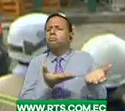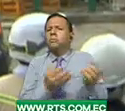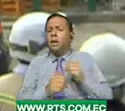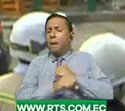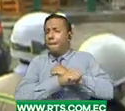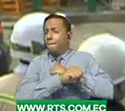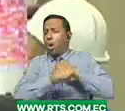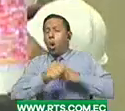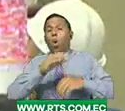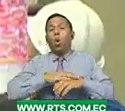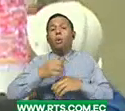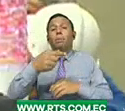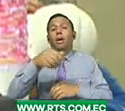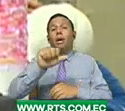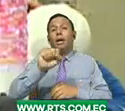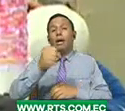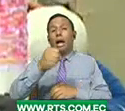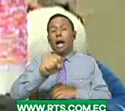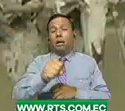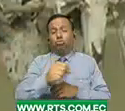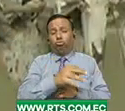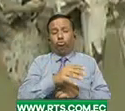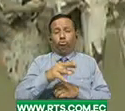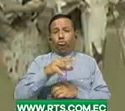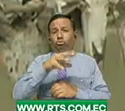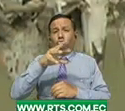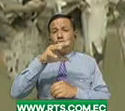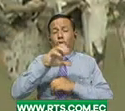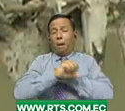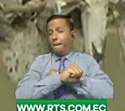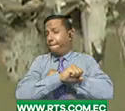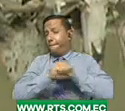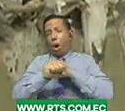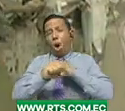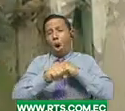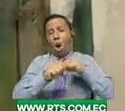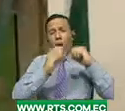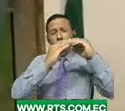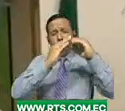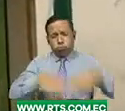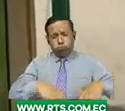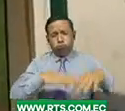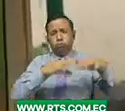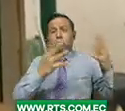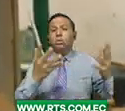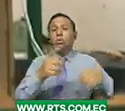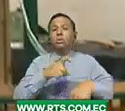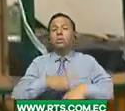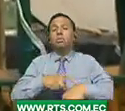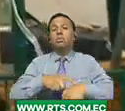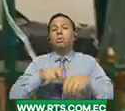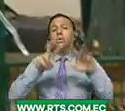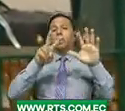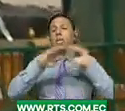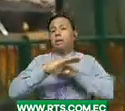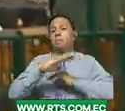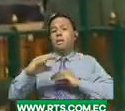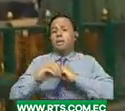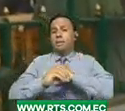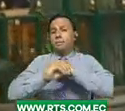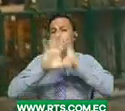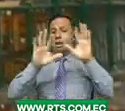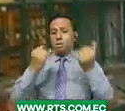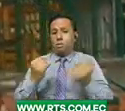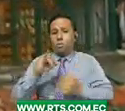explosión por una fuga de gas doméstico, lo que originó esta tragedia. El hecho se dio a las 7:30 de la mañana de este